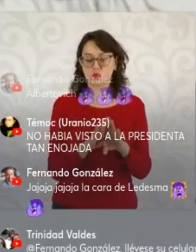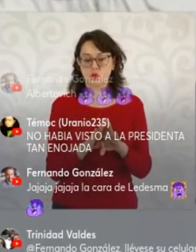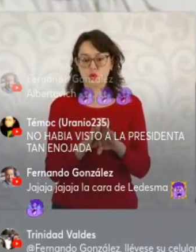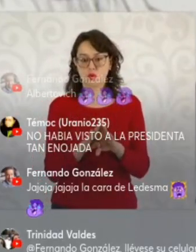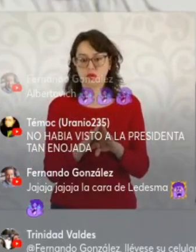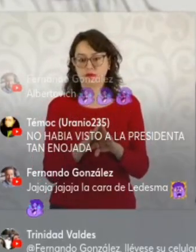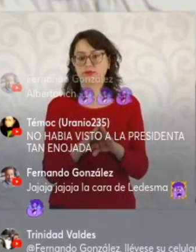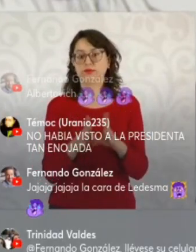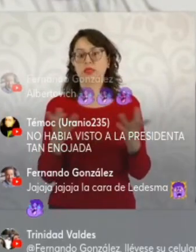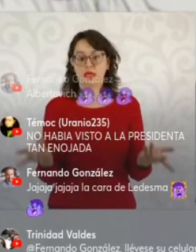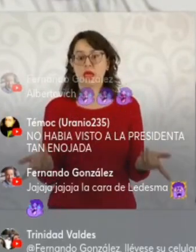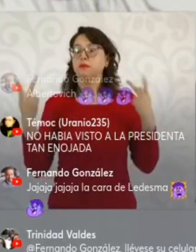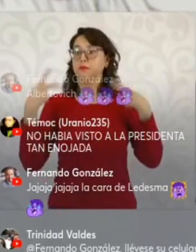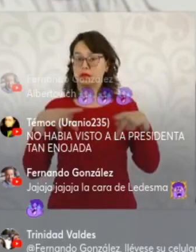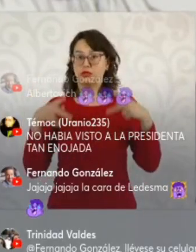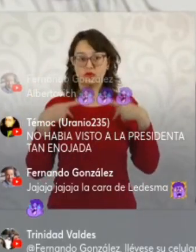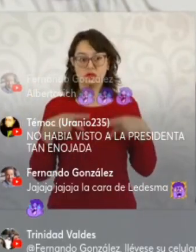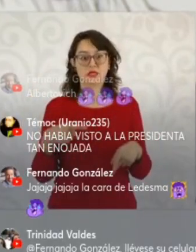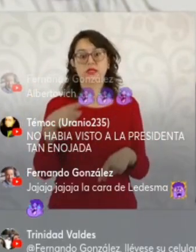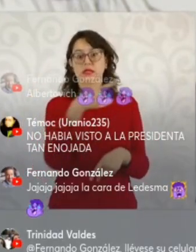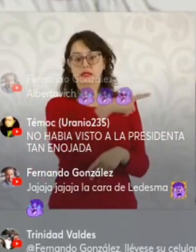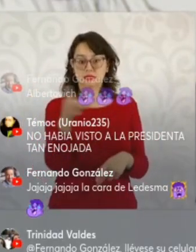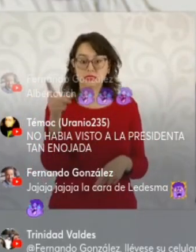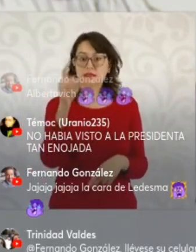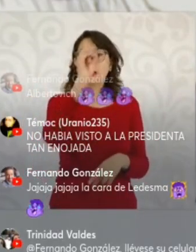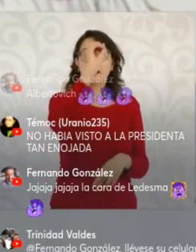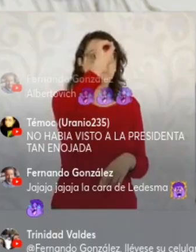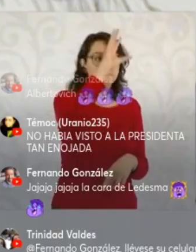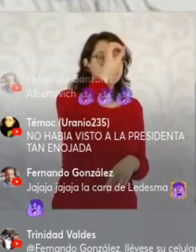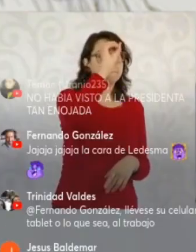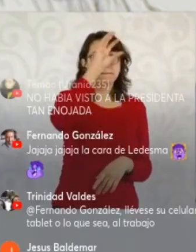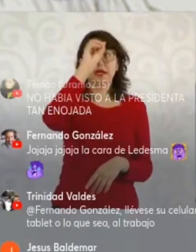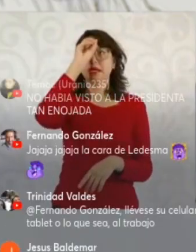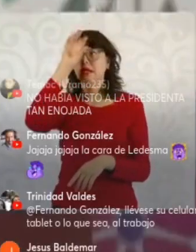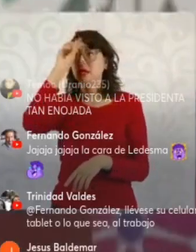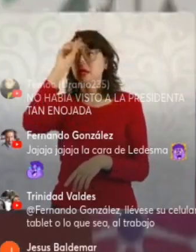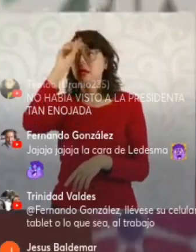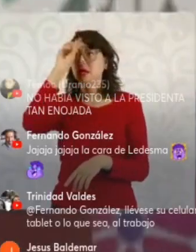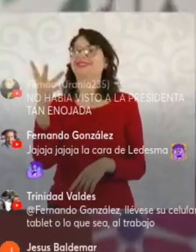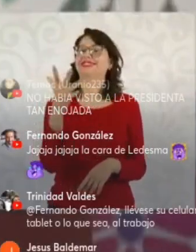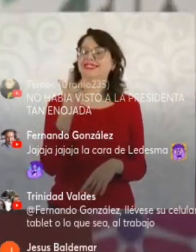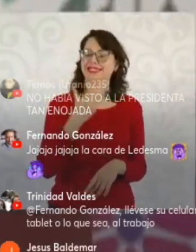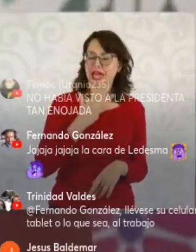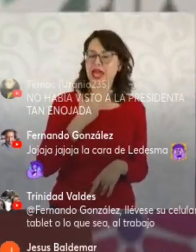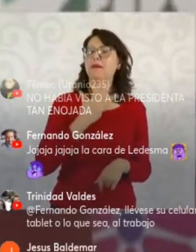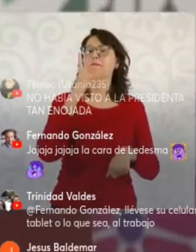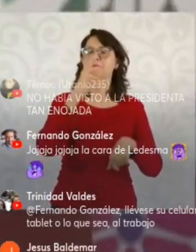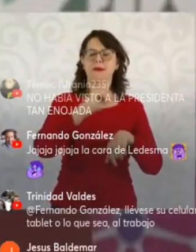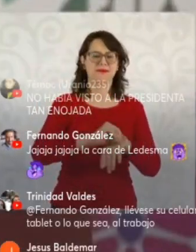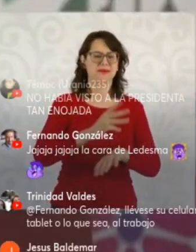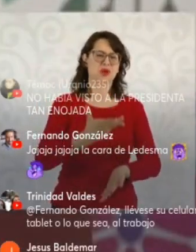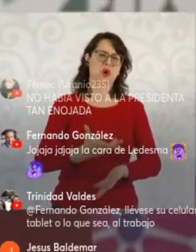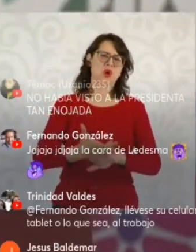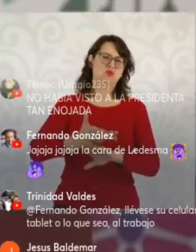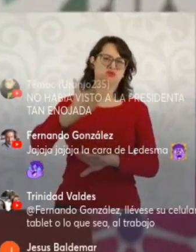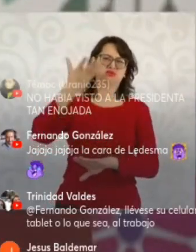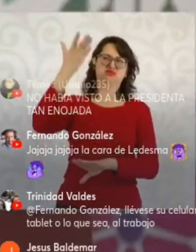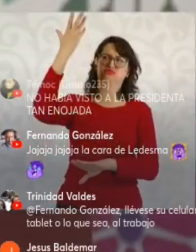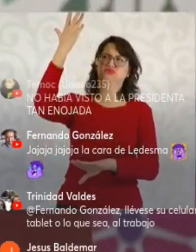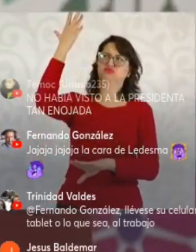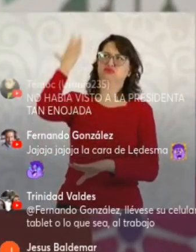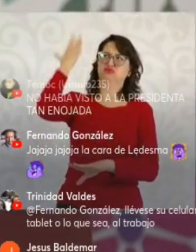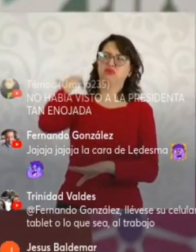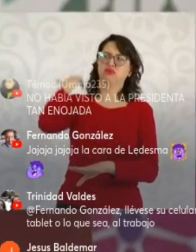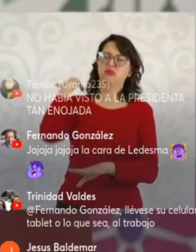que tenían que ver con actividades que se realizan actualmente en las minas